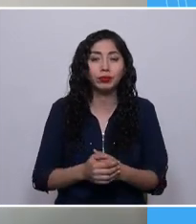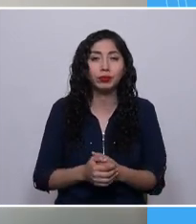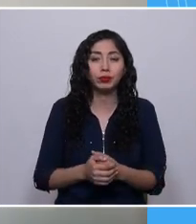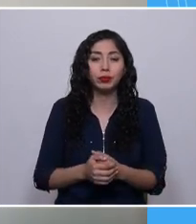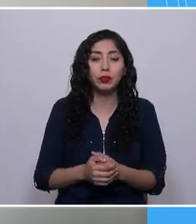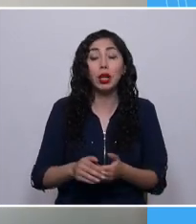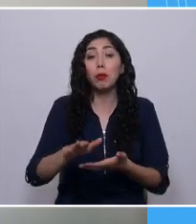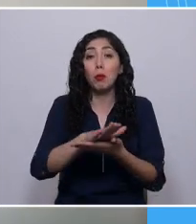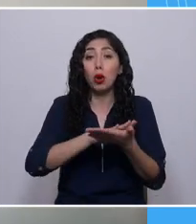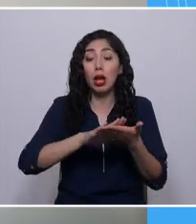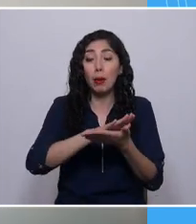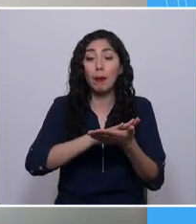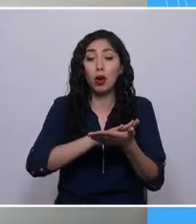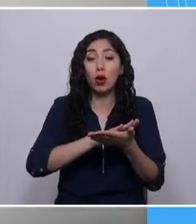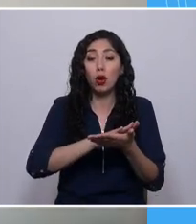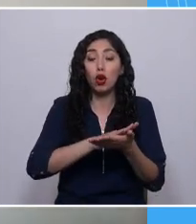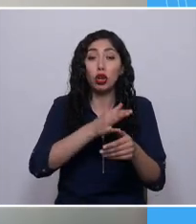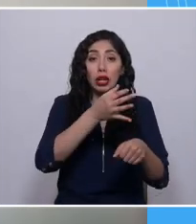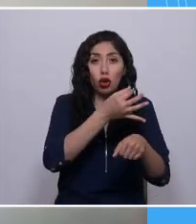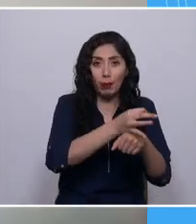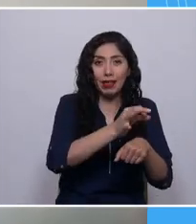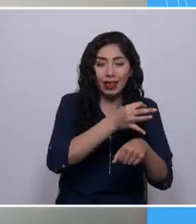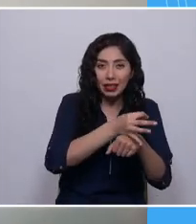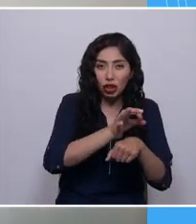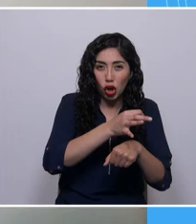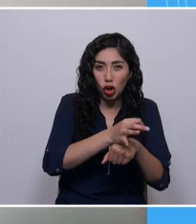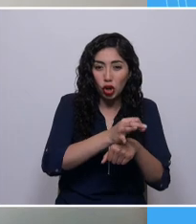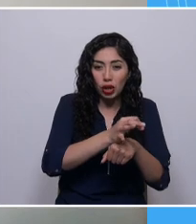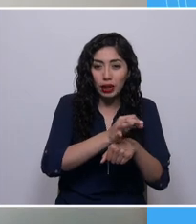como por ejemplo las denominadas recomendaciones de la